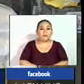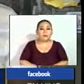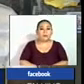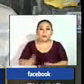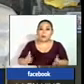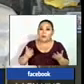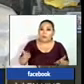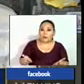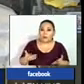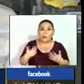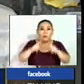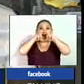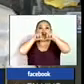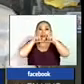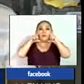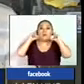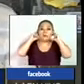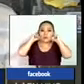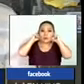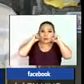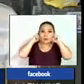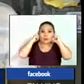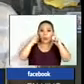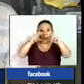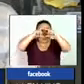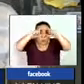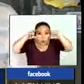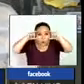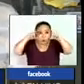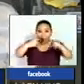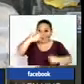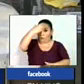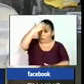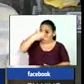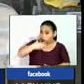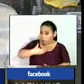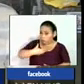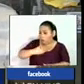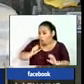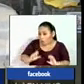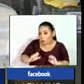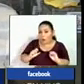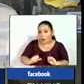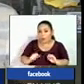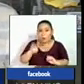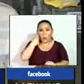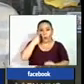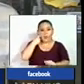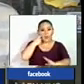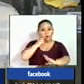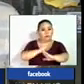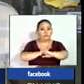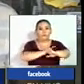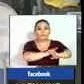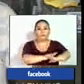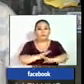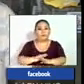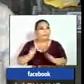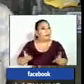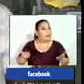lo que es la mascarilla, si es posible andar lentes, caretas, para podernos cuidar unos con otros, ¿verdad?